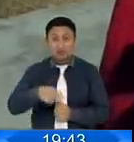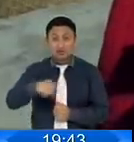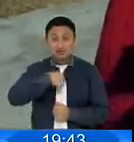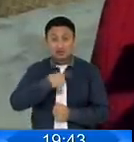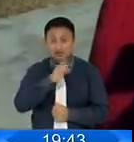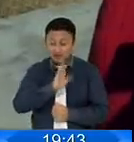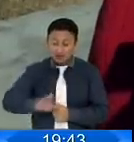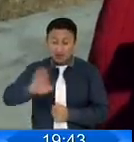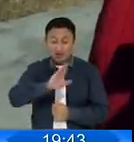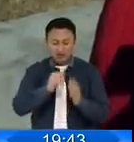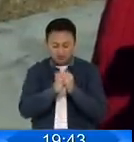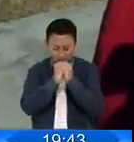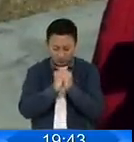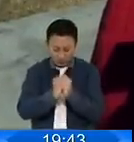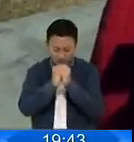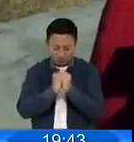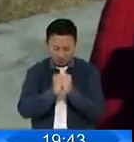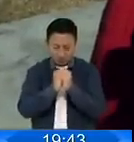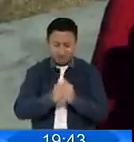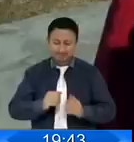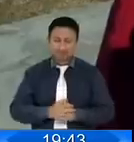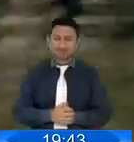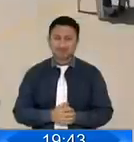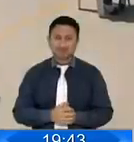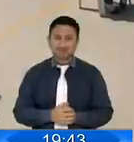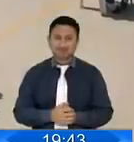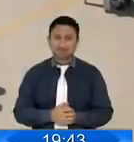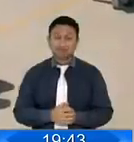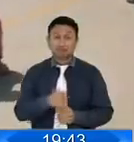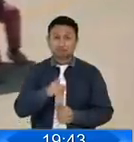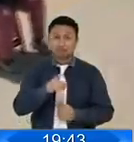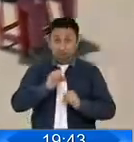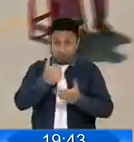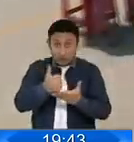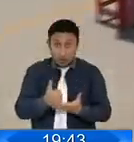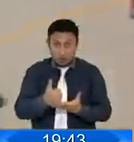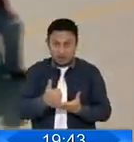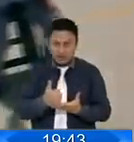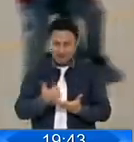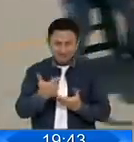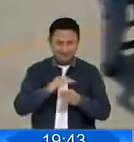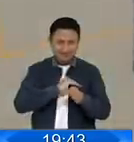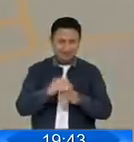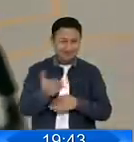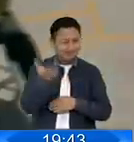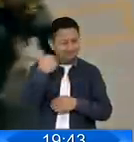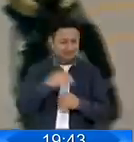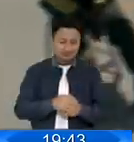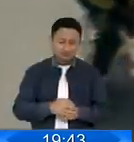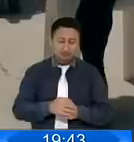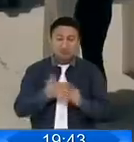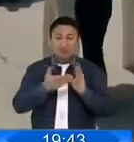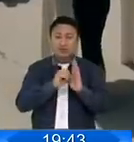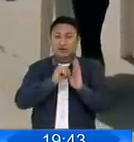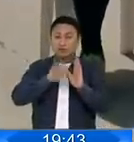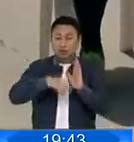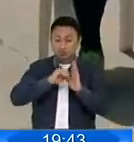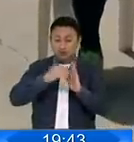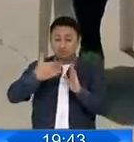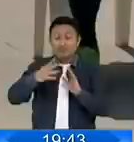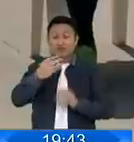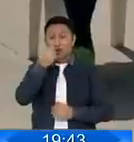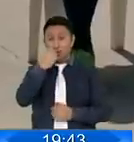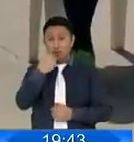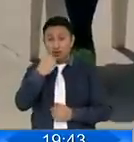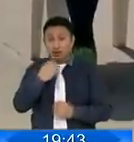siempre todas las personas que han donado en este día. Si usted también quiere ser parte de esta campaña solidaria con la donación, sobre todo de alimentos no